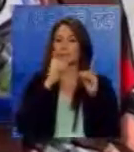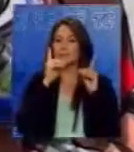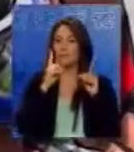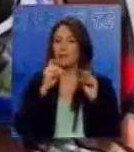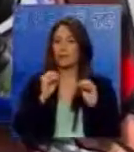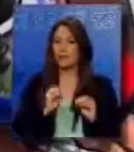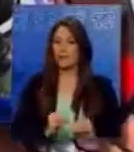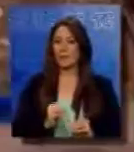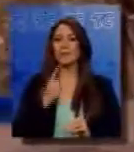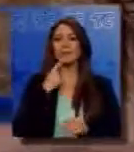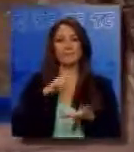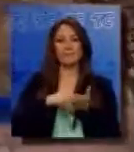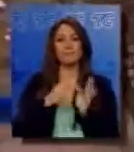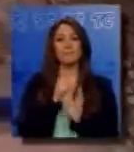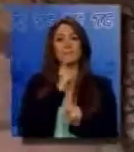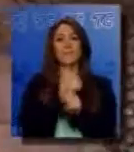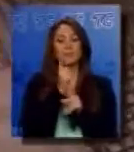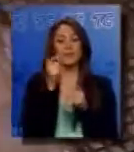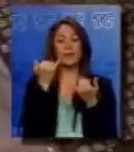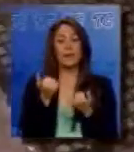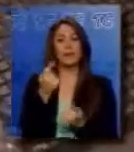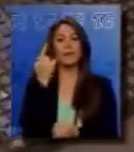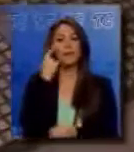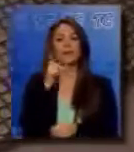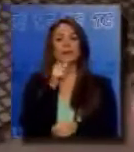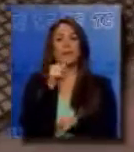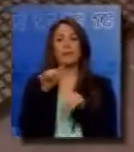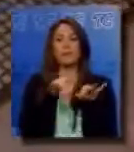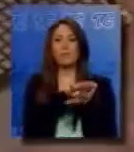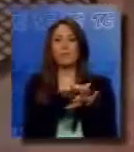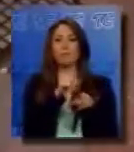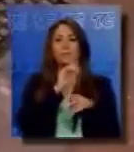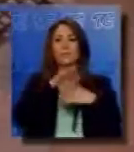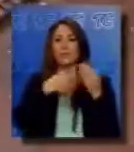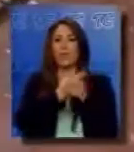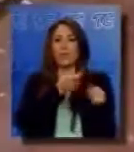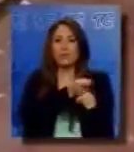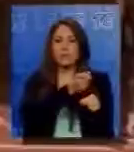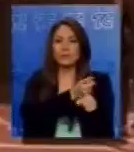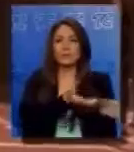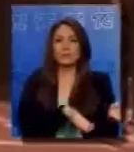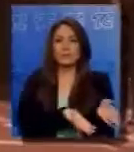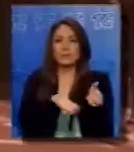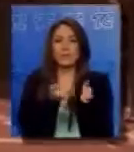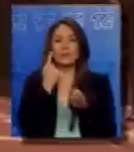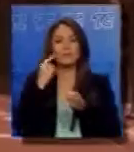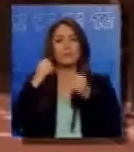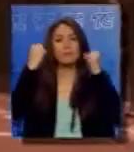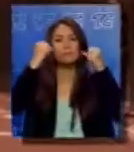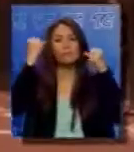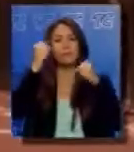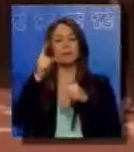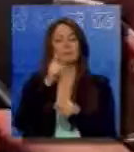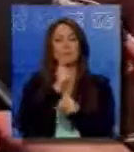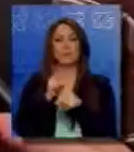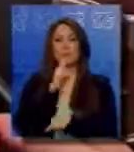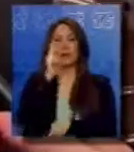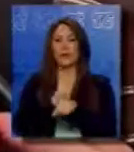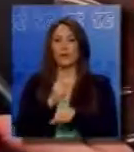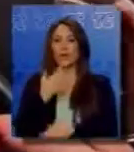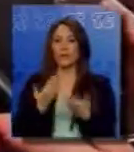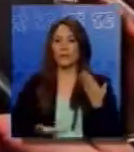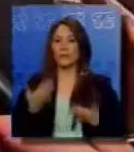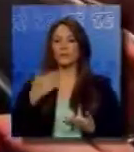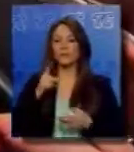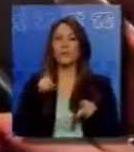llama andragógica. Los estudiantes estarían siendo influenciados y mal informados por grupos infiltrados en el colegio, sostiene el rector de la institución. Que gente